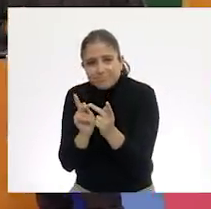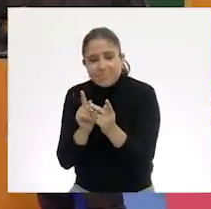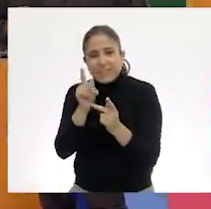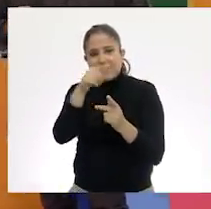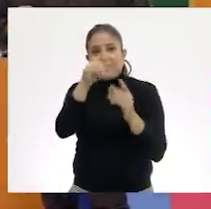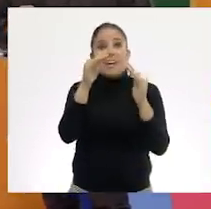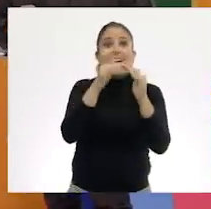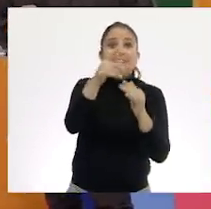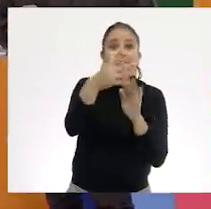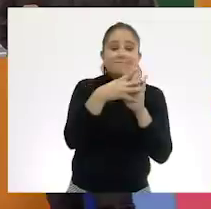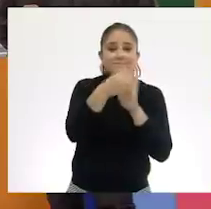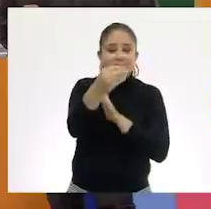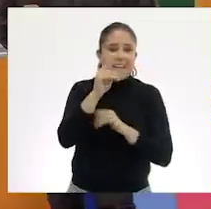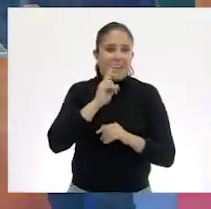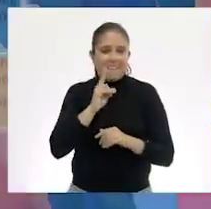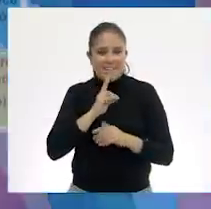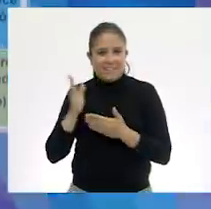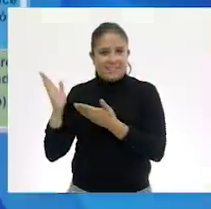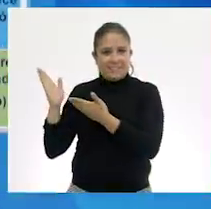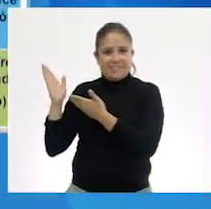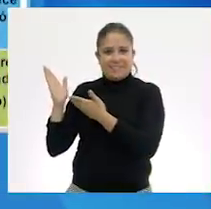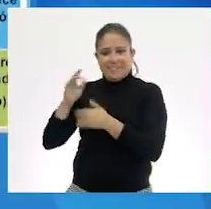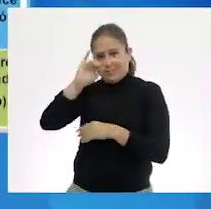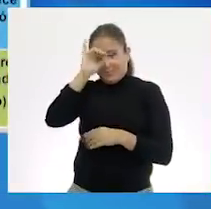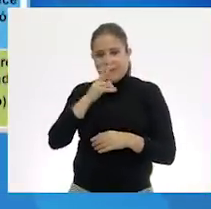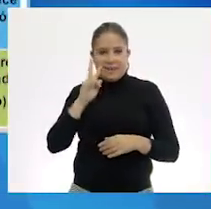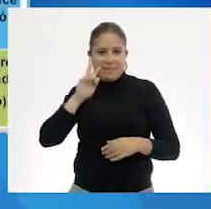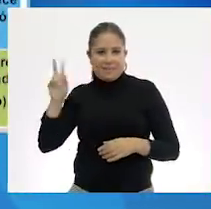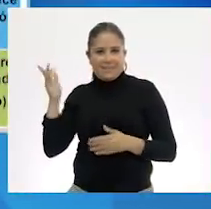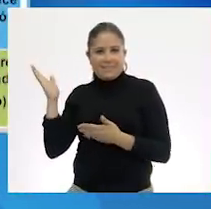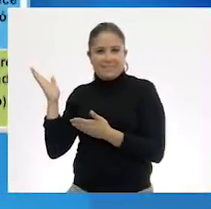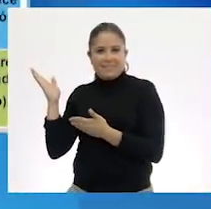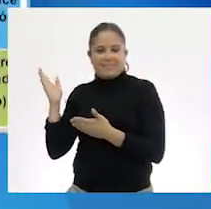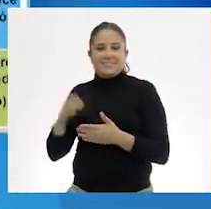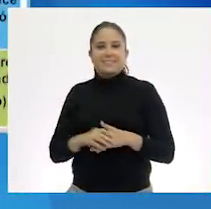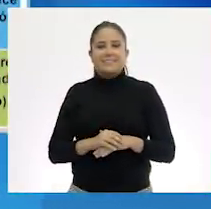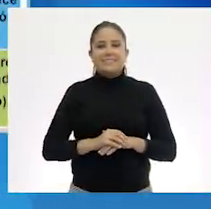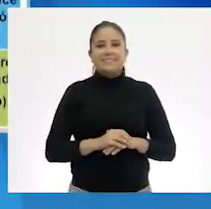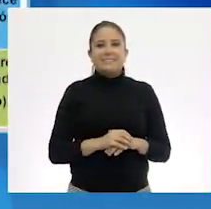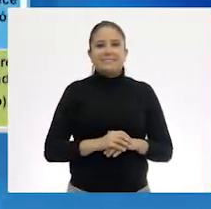casa para ver si tienen las mismas. Veamos la imagen para que puedan observarla.